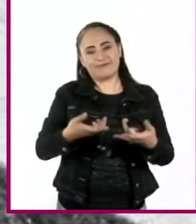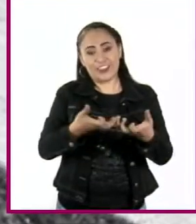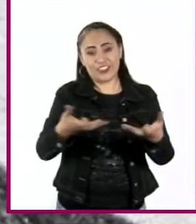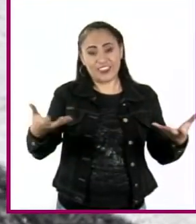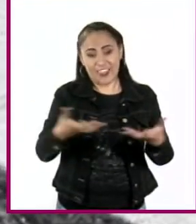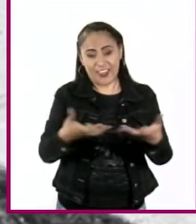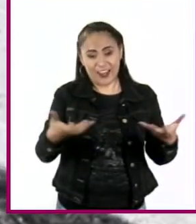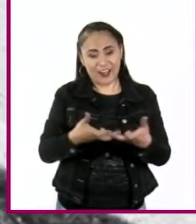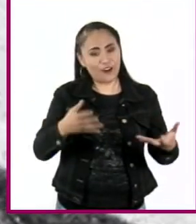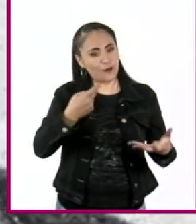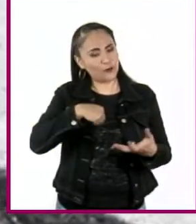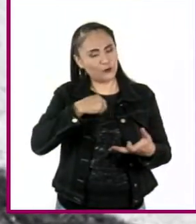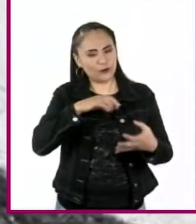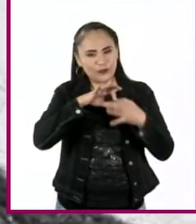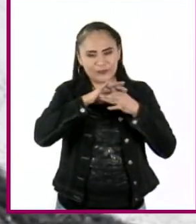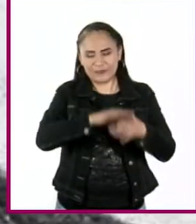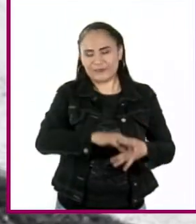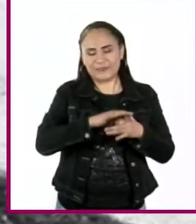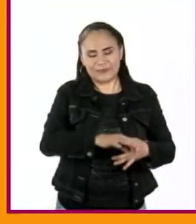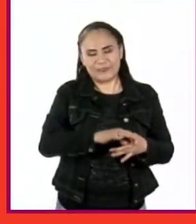hablaba don Luis González.